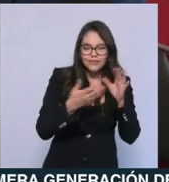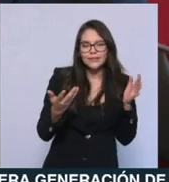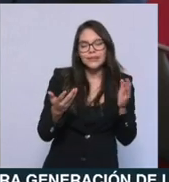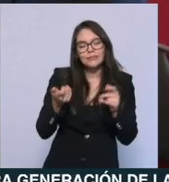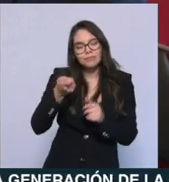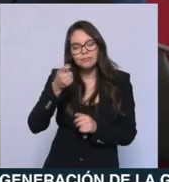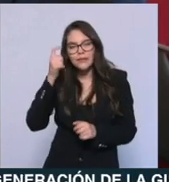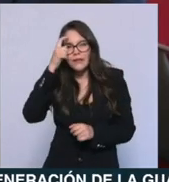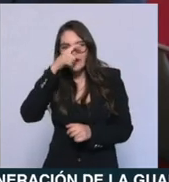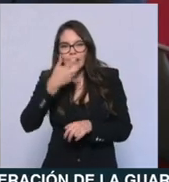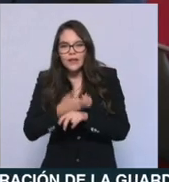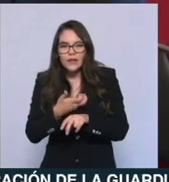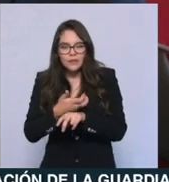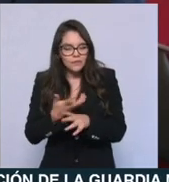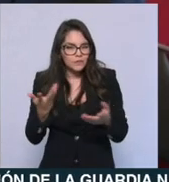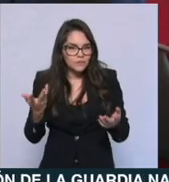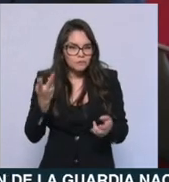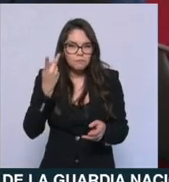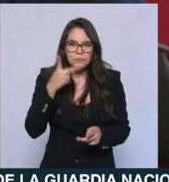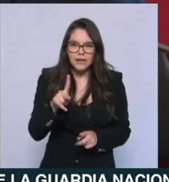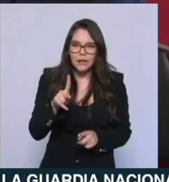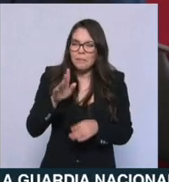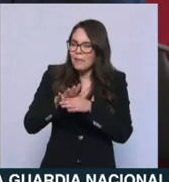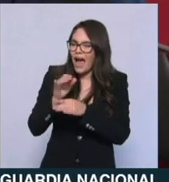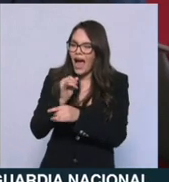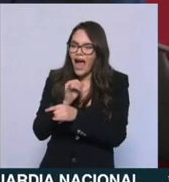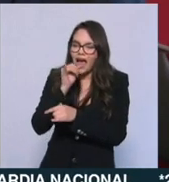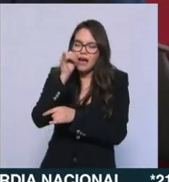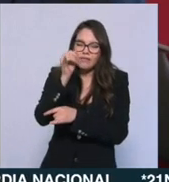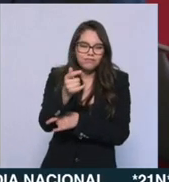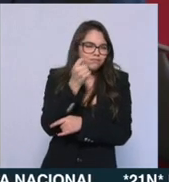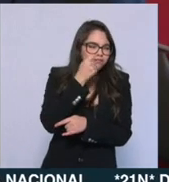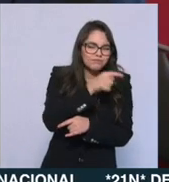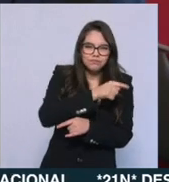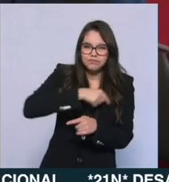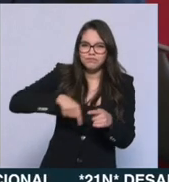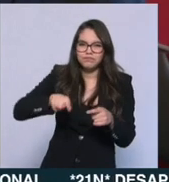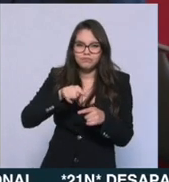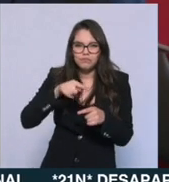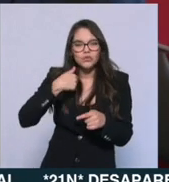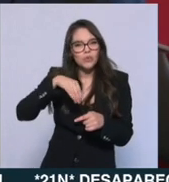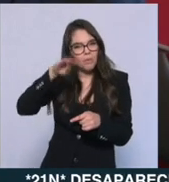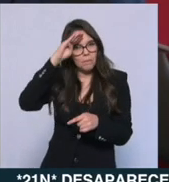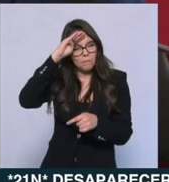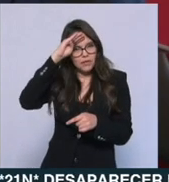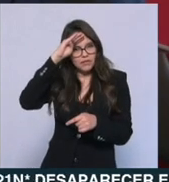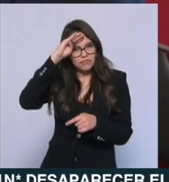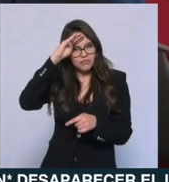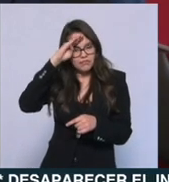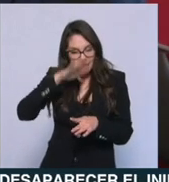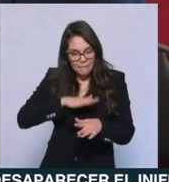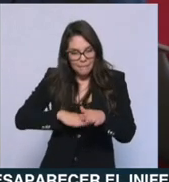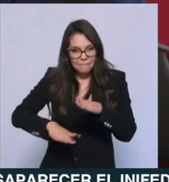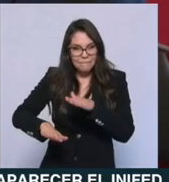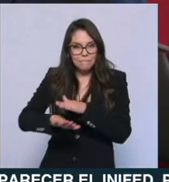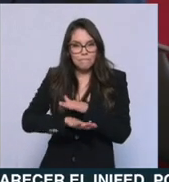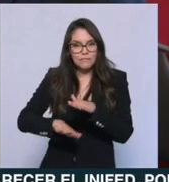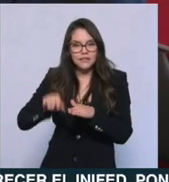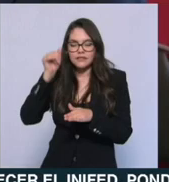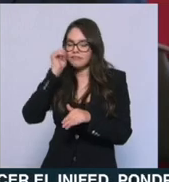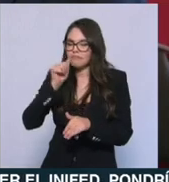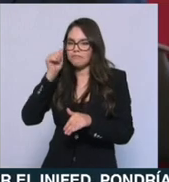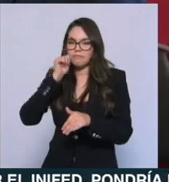¿no? Y yo creo que más allá de todo esto, yo creo que hay una sintonía de base que siempre